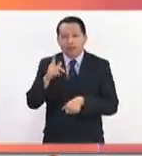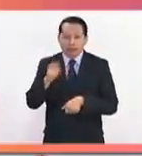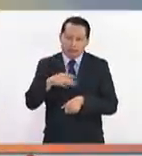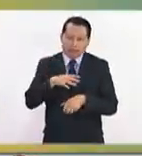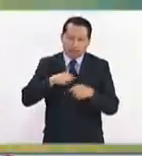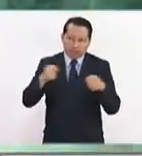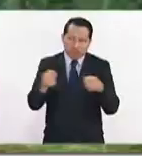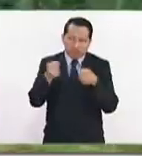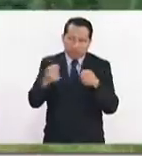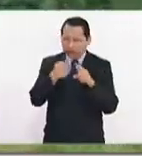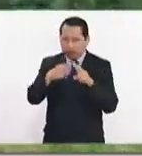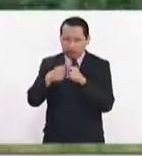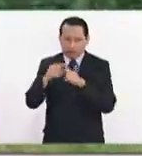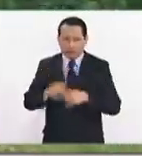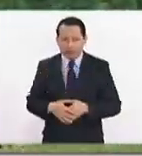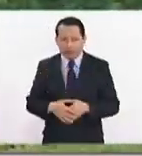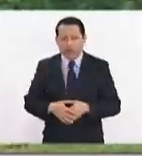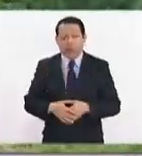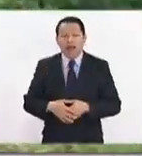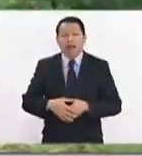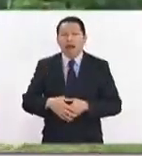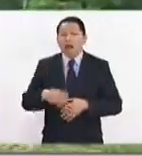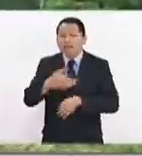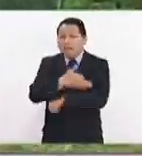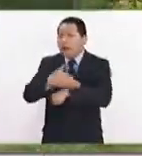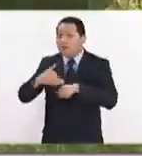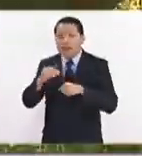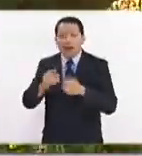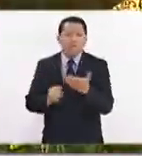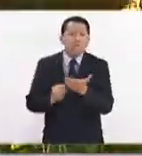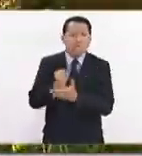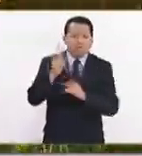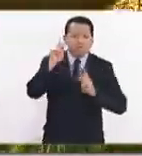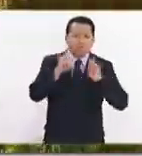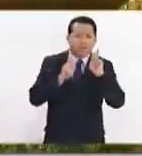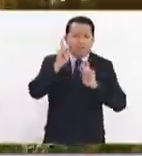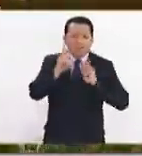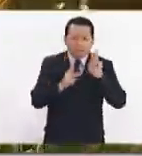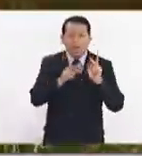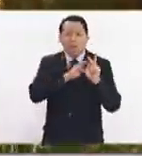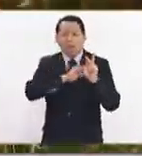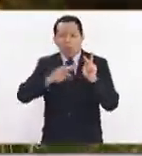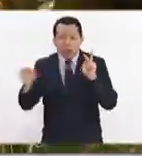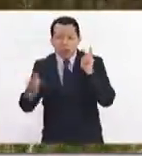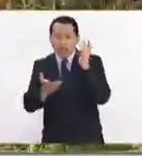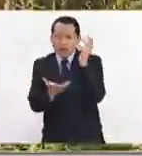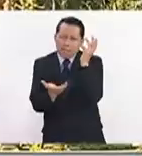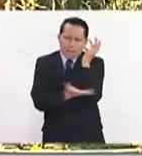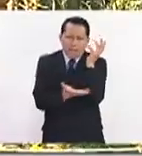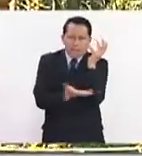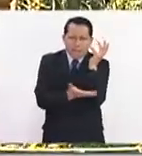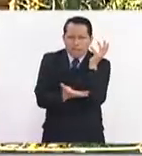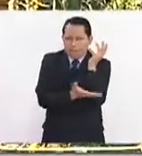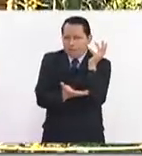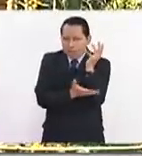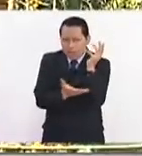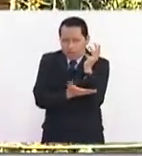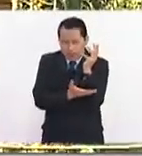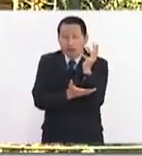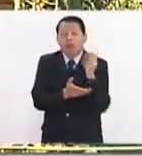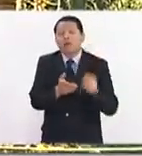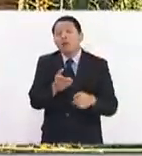dando. Pero las familias que decidan visitar este parque no solo podrán cortar su árbol de Navidad, también tienen